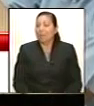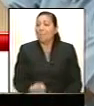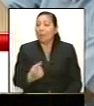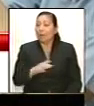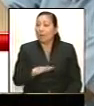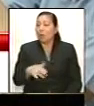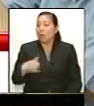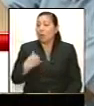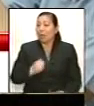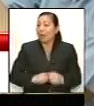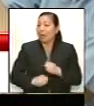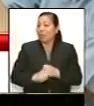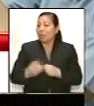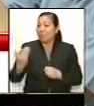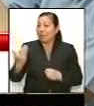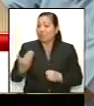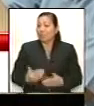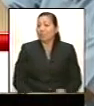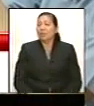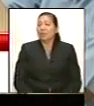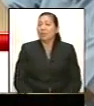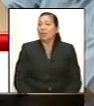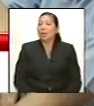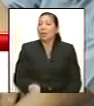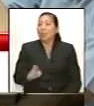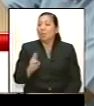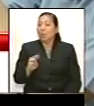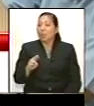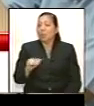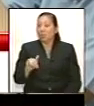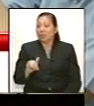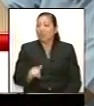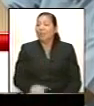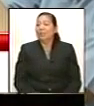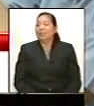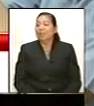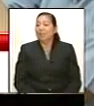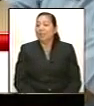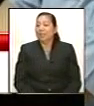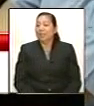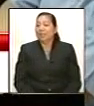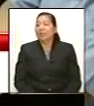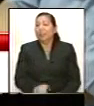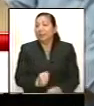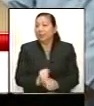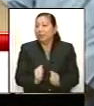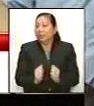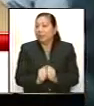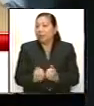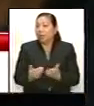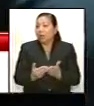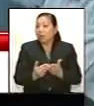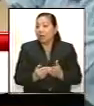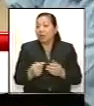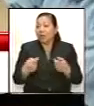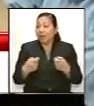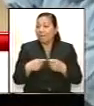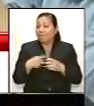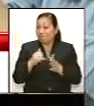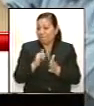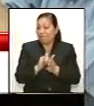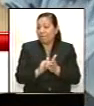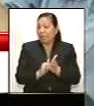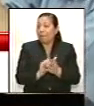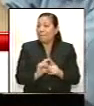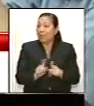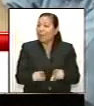menores de edad. El año pasado hemos hecho un video sobre grooming, ¿no? Que está dirigido a, vamos a trabajar, señor, con colegios con ese video,